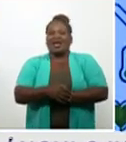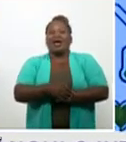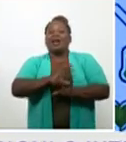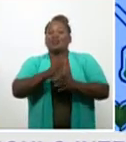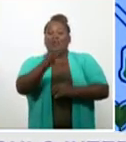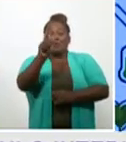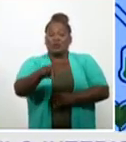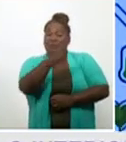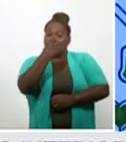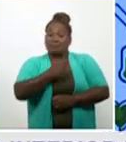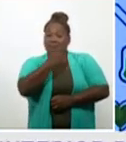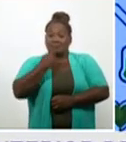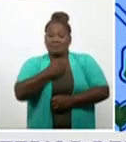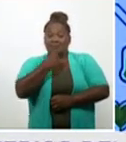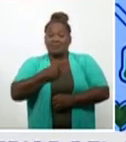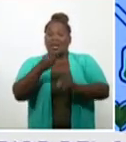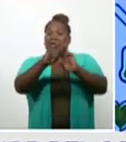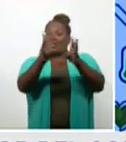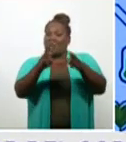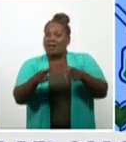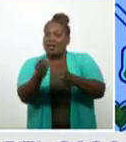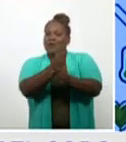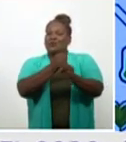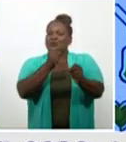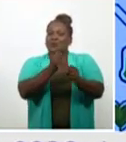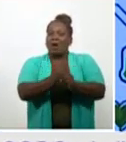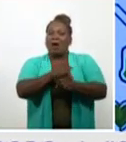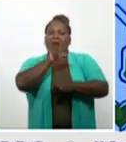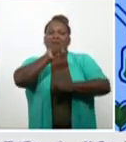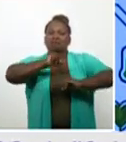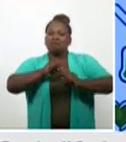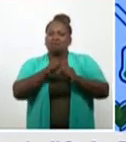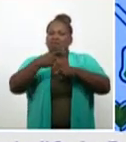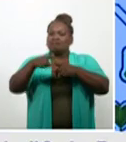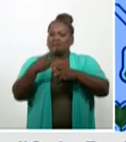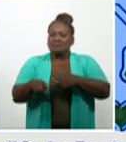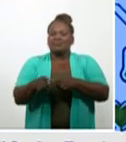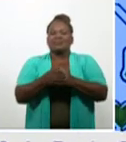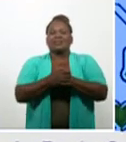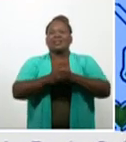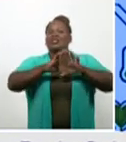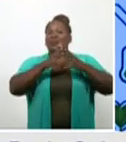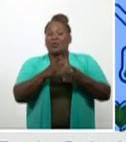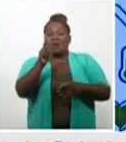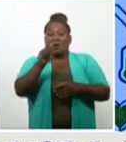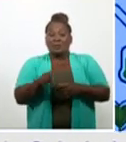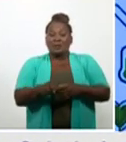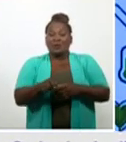preguntas, usuarios de redes sociales y otras plataformas digitales y, por supuesto, para todos los que nos siguen. Gisela, volvemos.